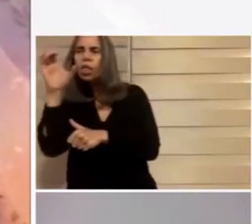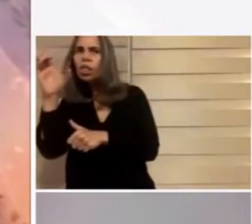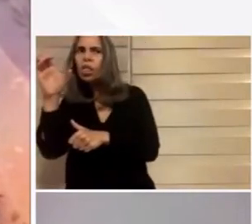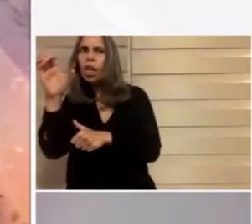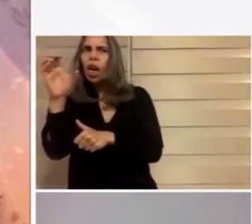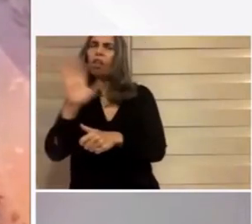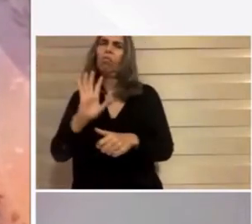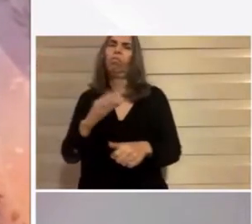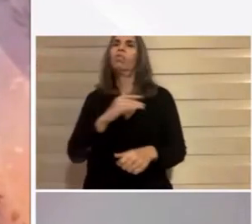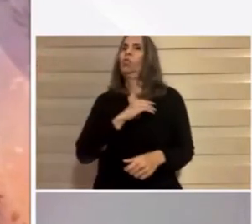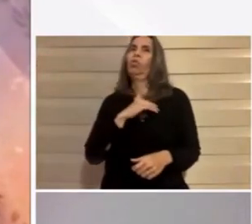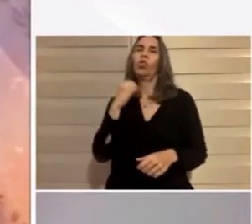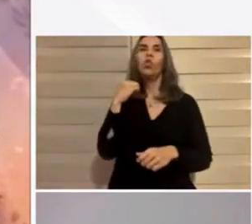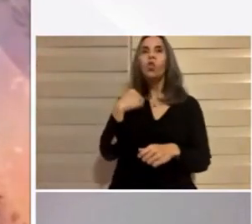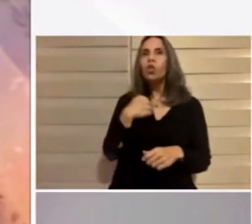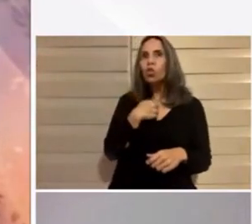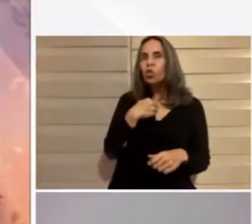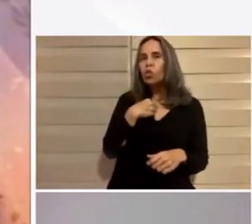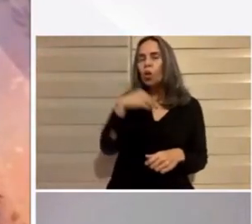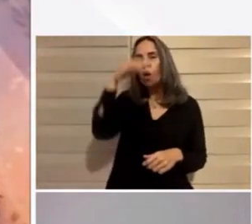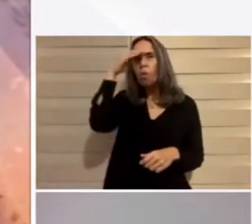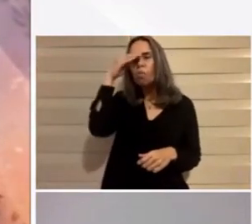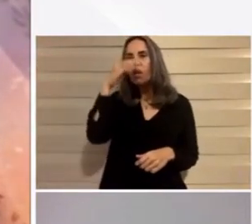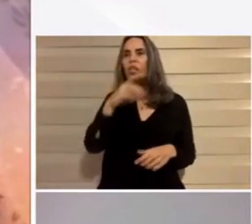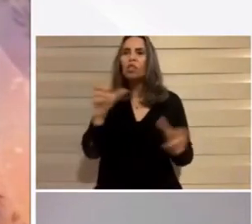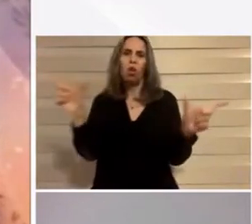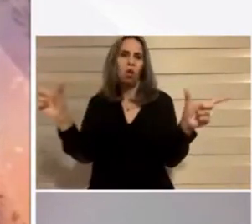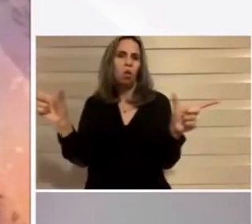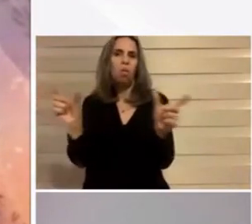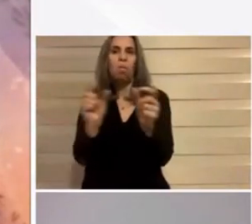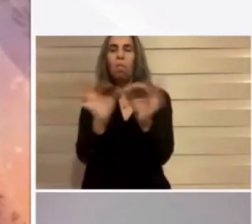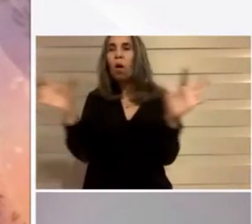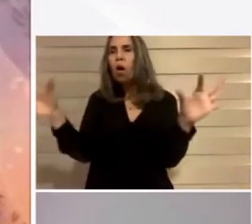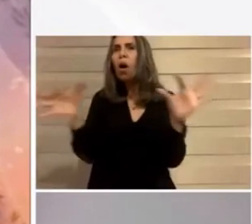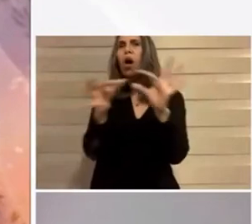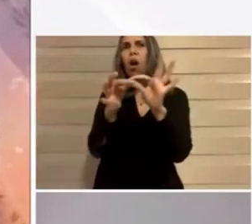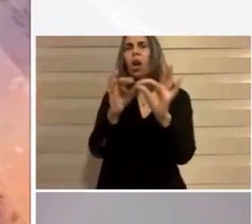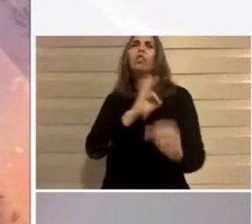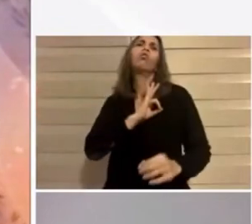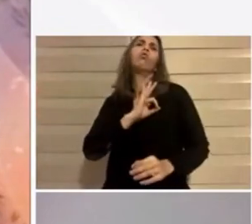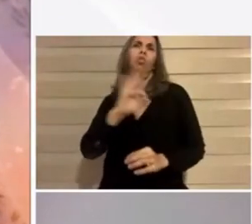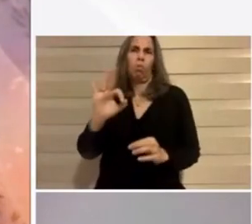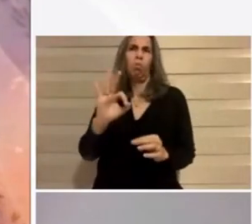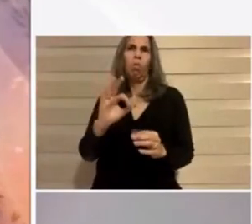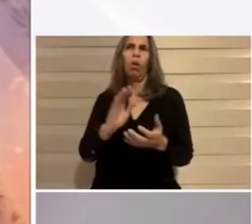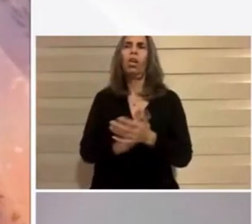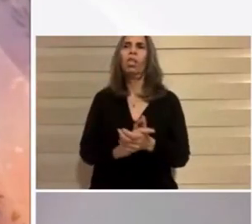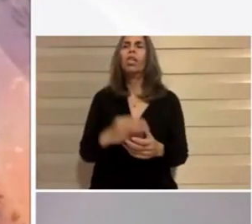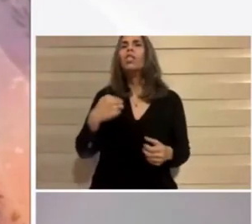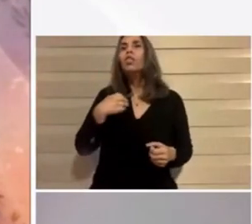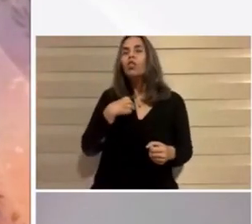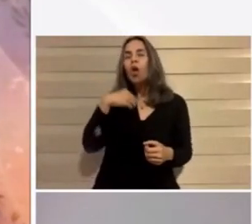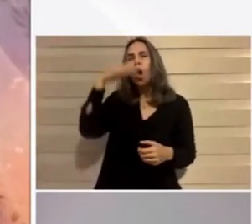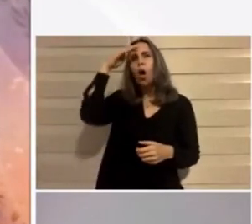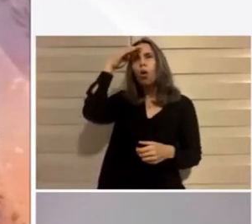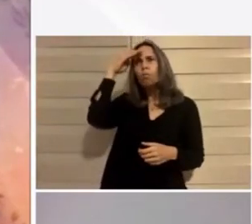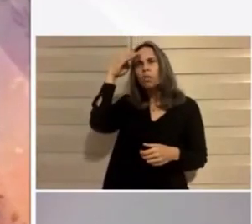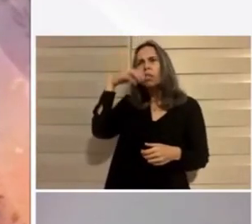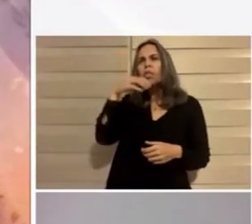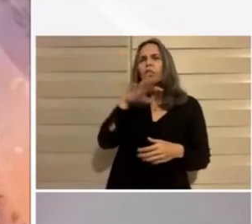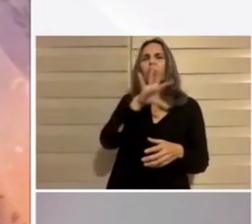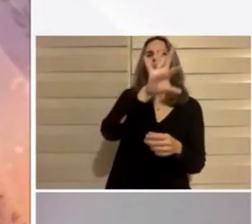todas las cosas y así lo queremos. Entonces, ¿por qué no probar diferentes cosas y exponernos a experiencias